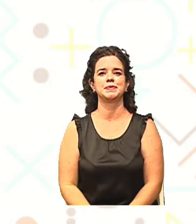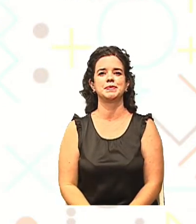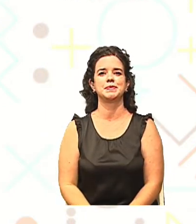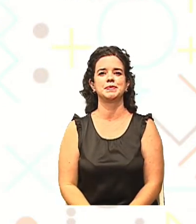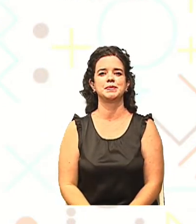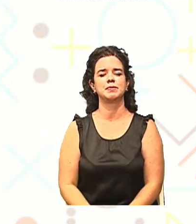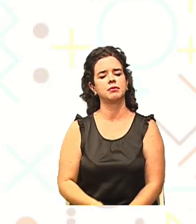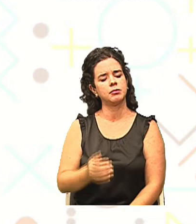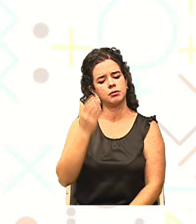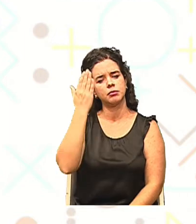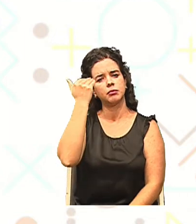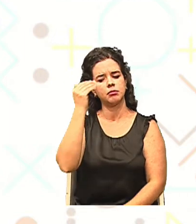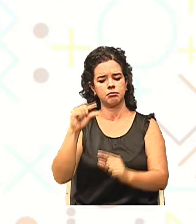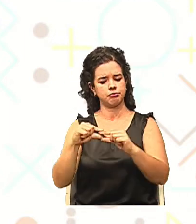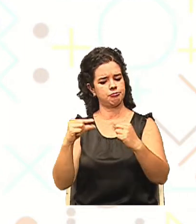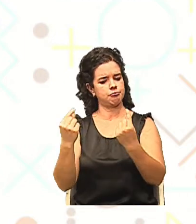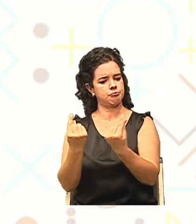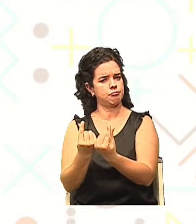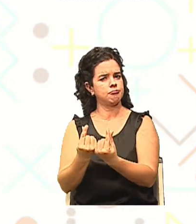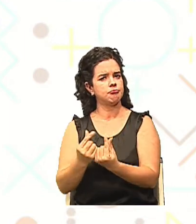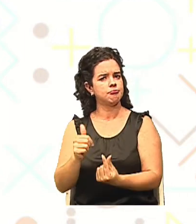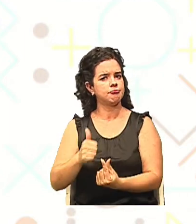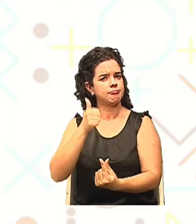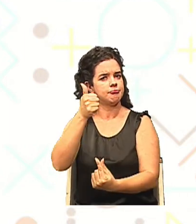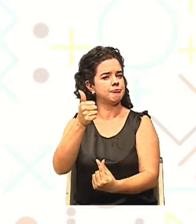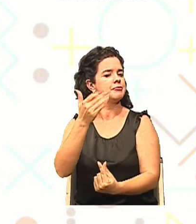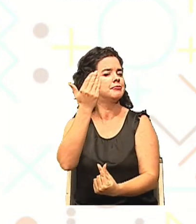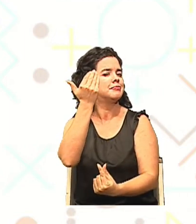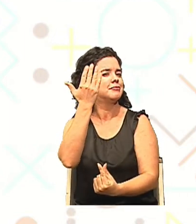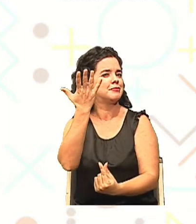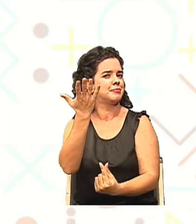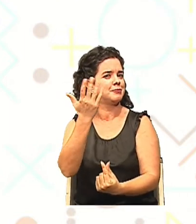¿Por qué el grupo 3 fue el grupo ganador?